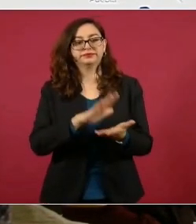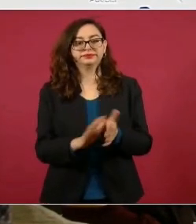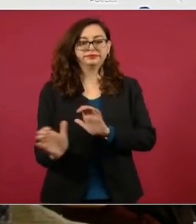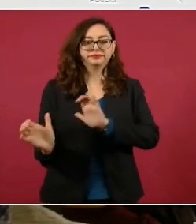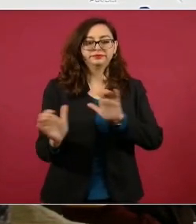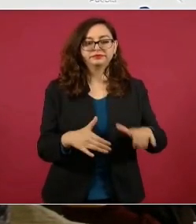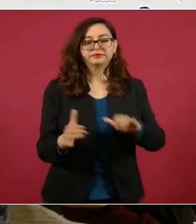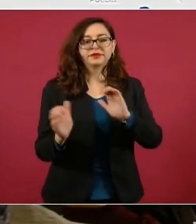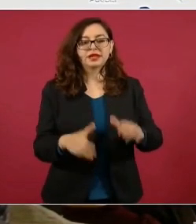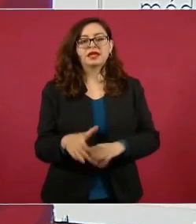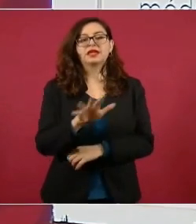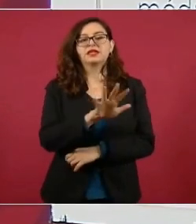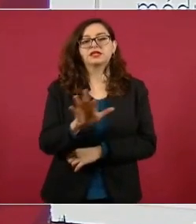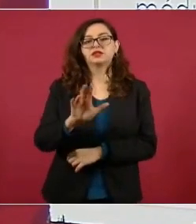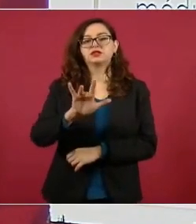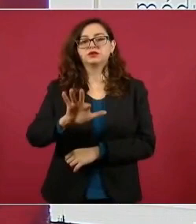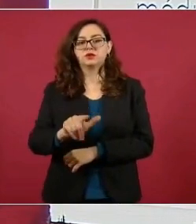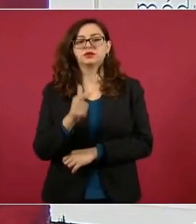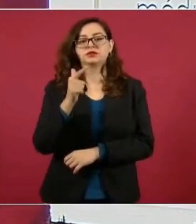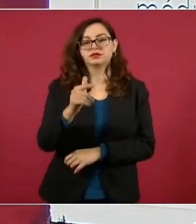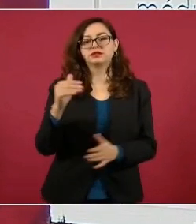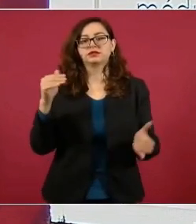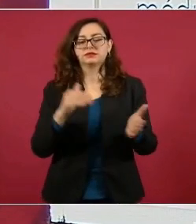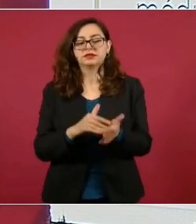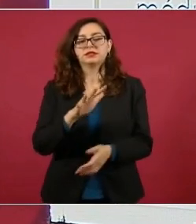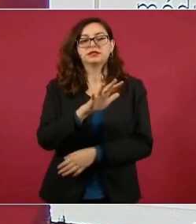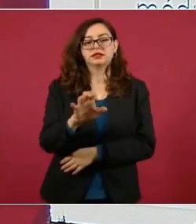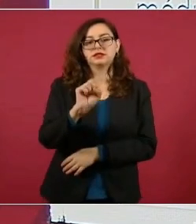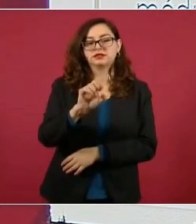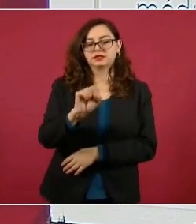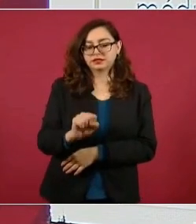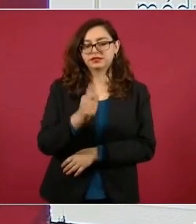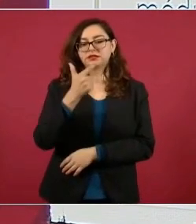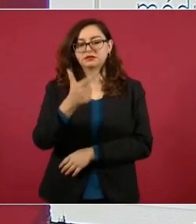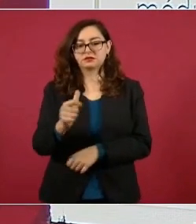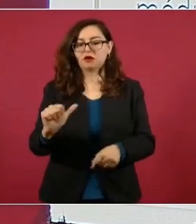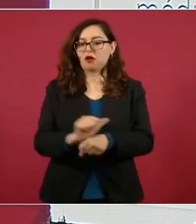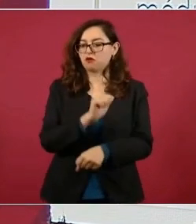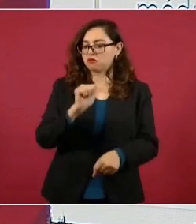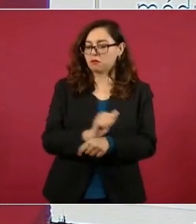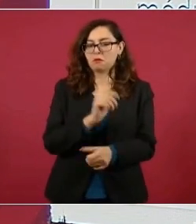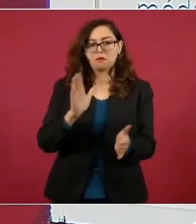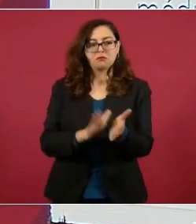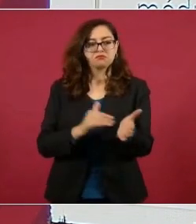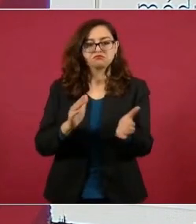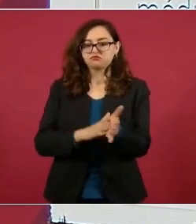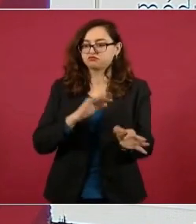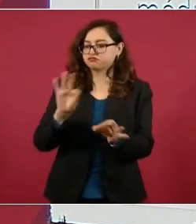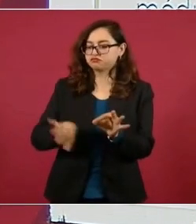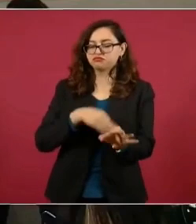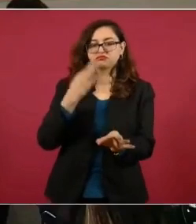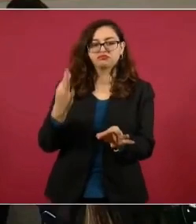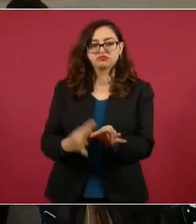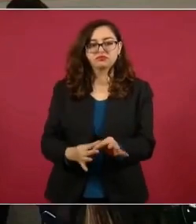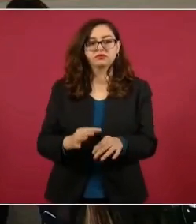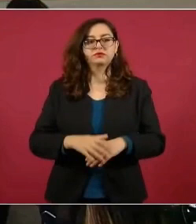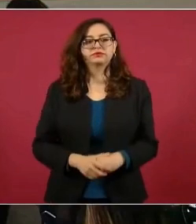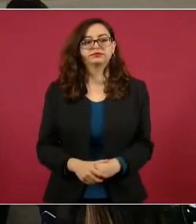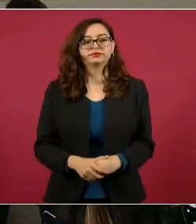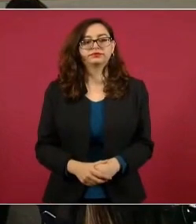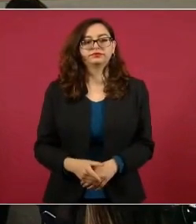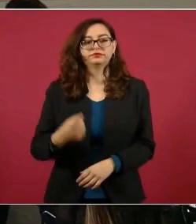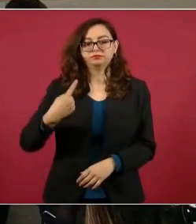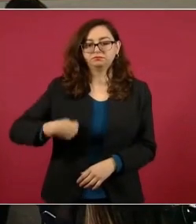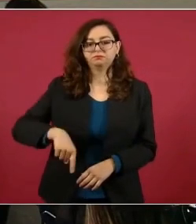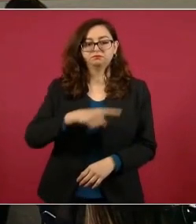557.697 vehículos regulariza hasta el día de ayer nosotros nos habíamos comprometido con